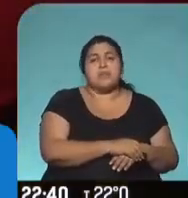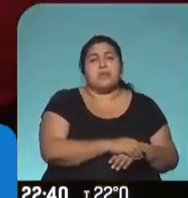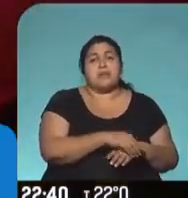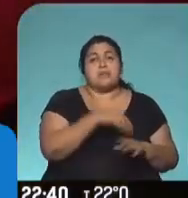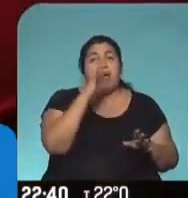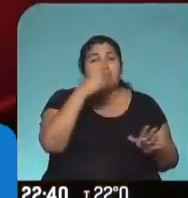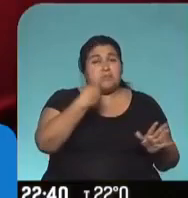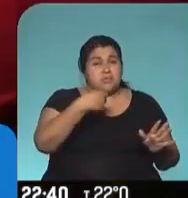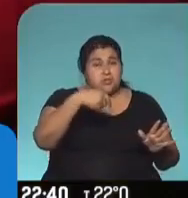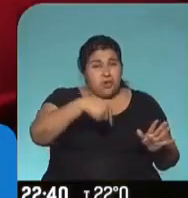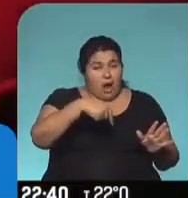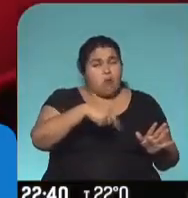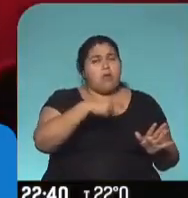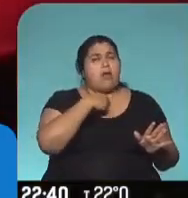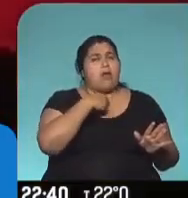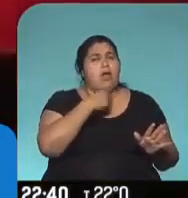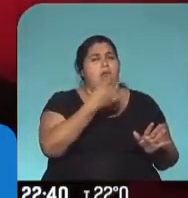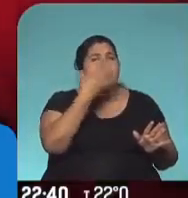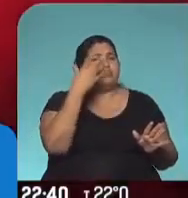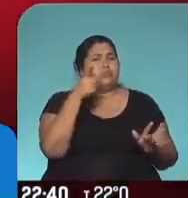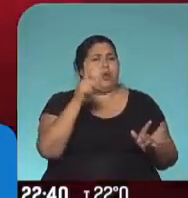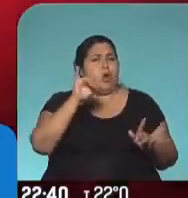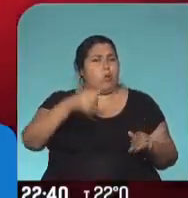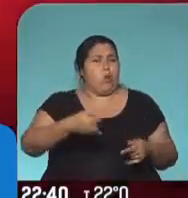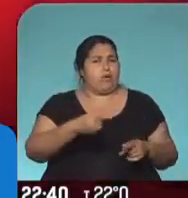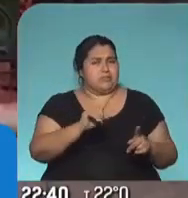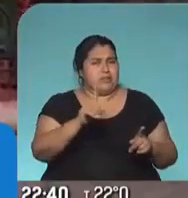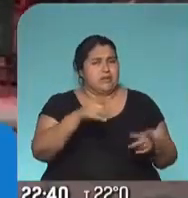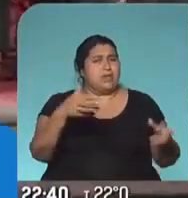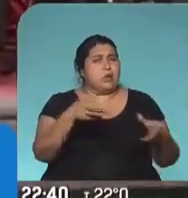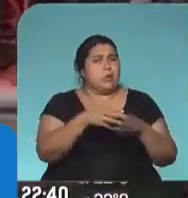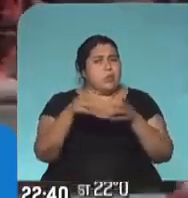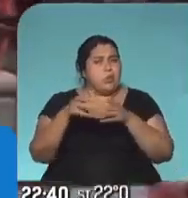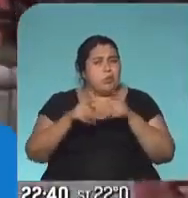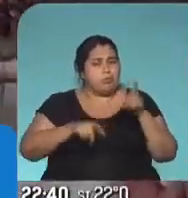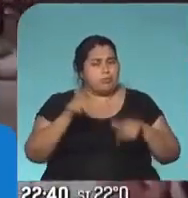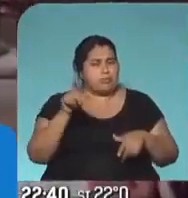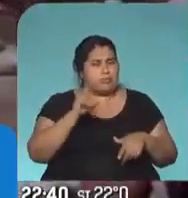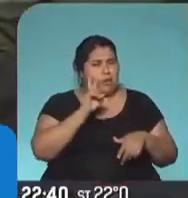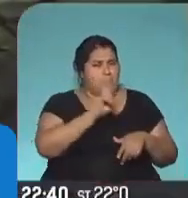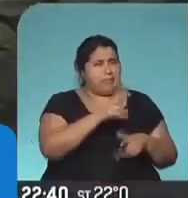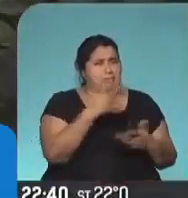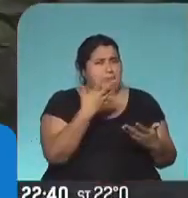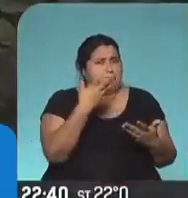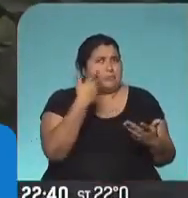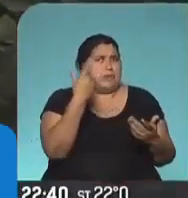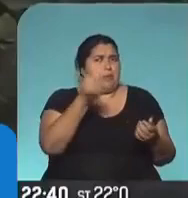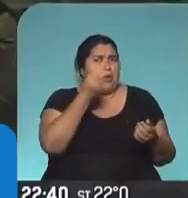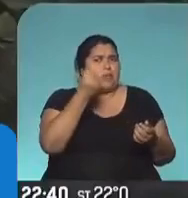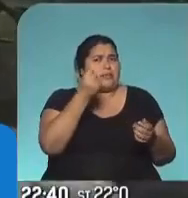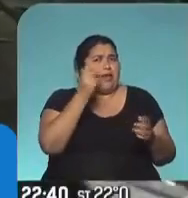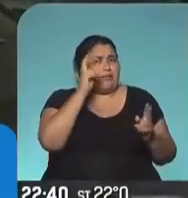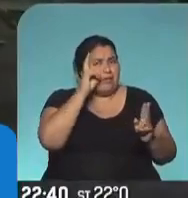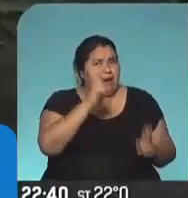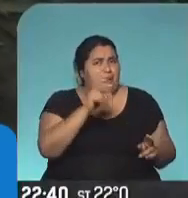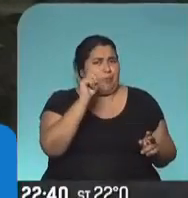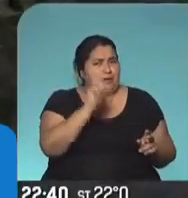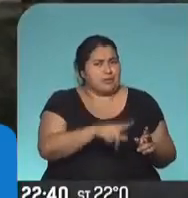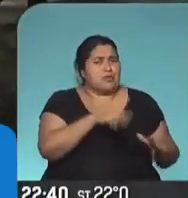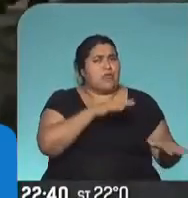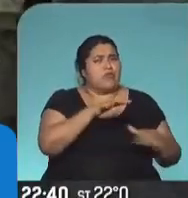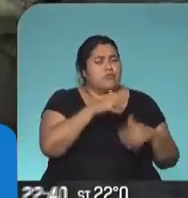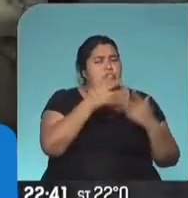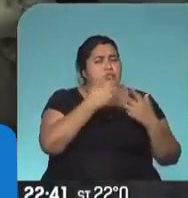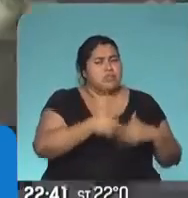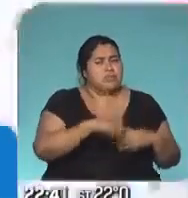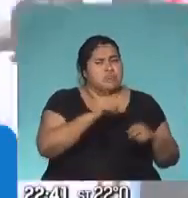actual provoca el rechazo de amplios sectores de la sociedad francesa que lo consideran un orgullo nacional, tanto por su funcionamiento como por su